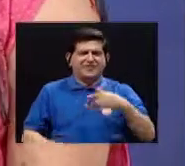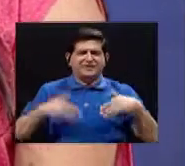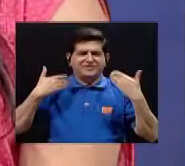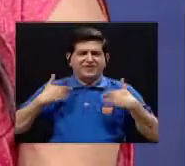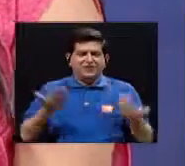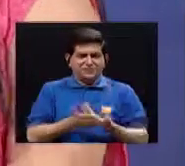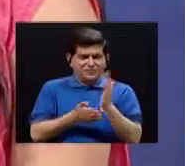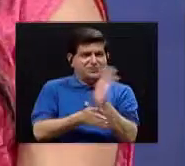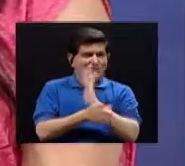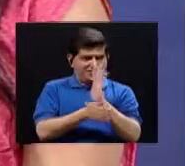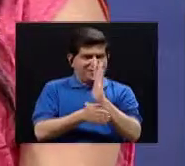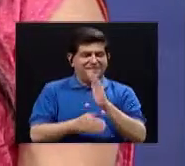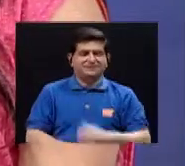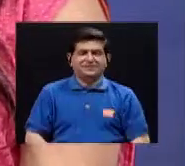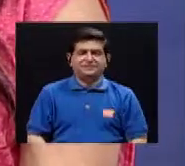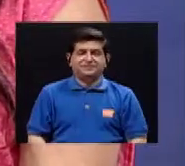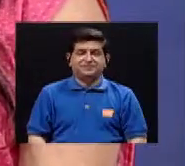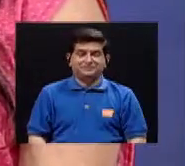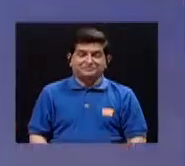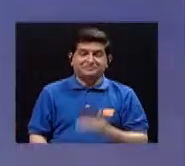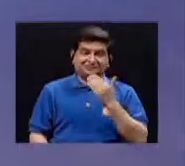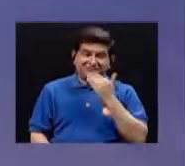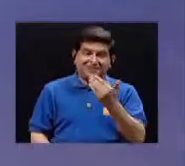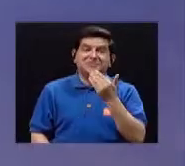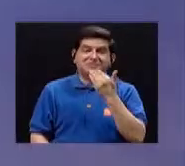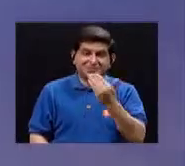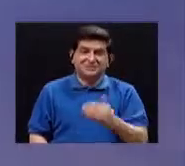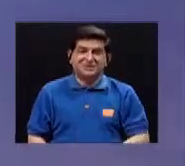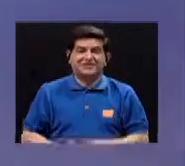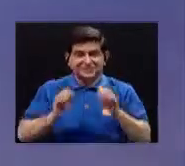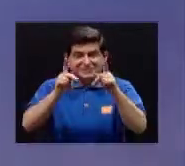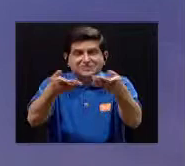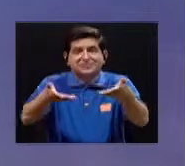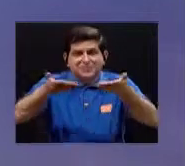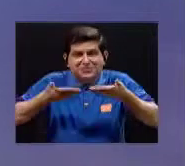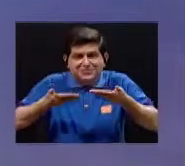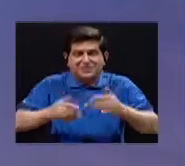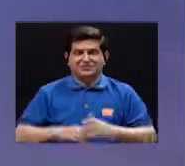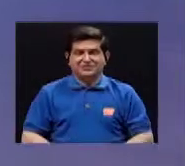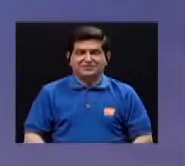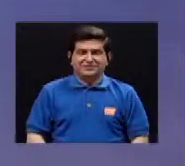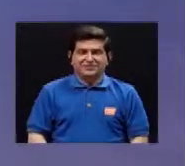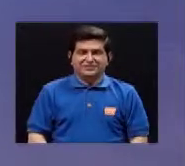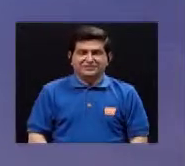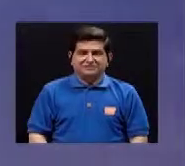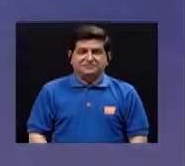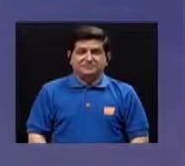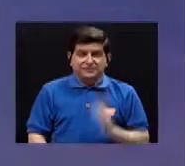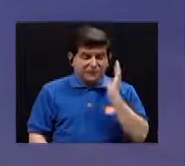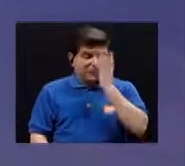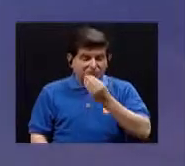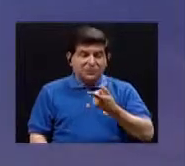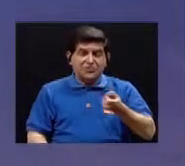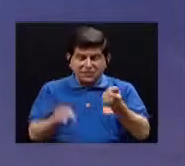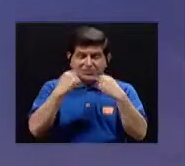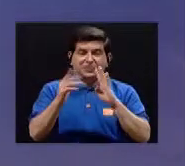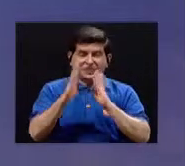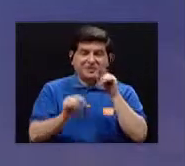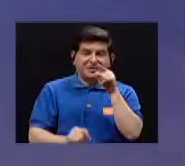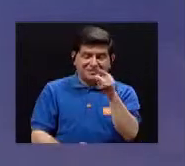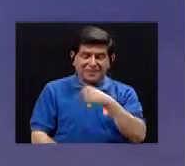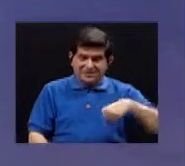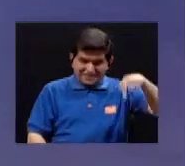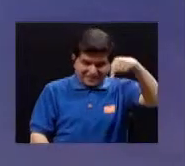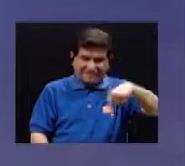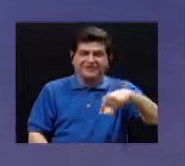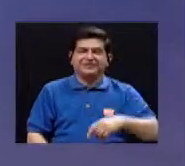nosotros esta alegría de una nueva película más gracias fuerte el espacio la verdad es que es bien ser bien bonito venir a hablar con